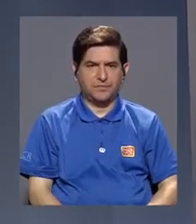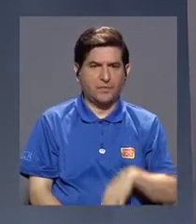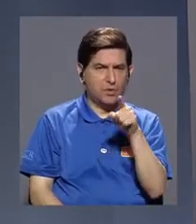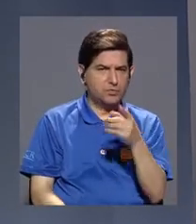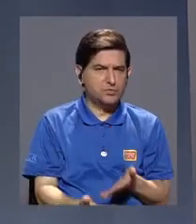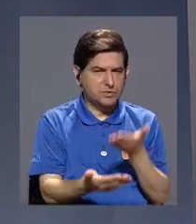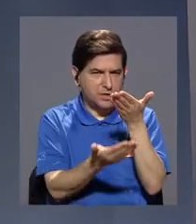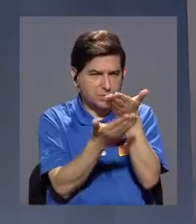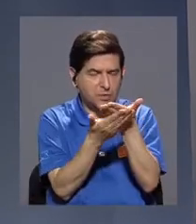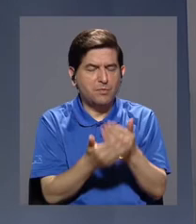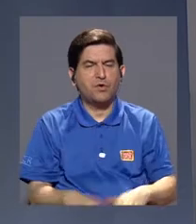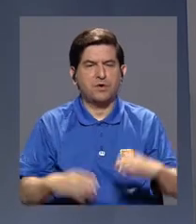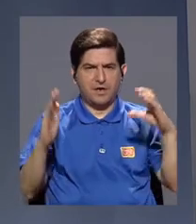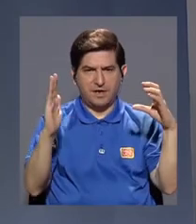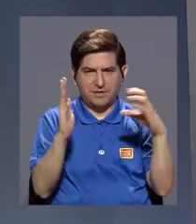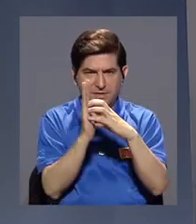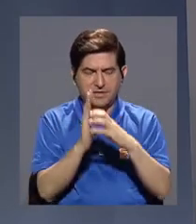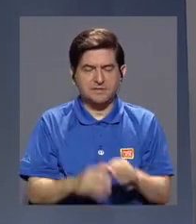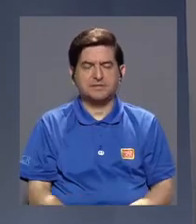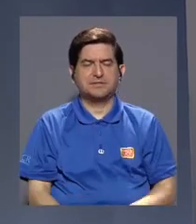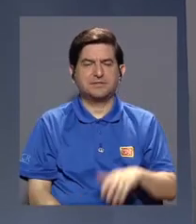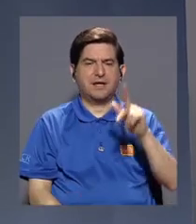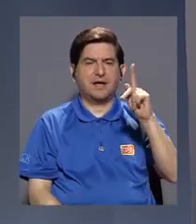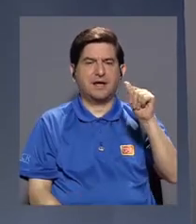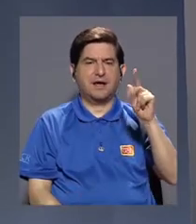Usted plantea en un texto que Kant